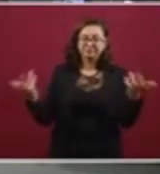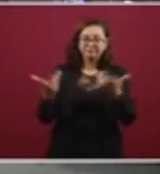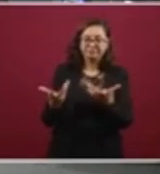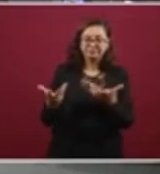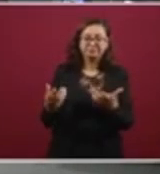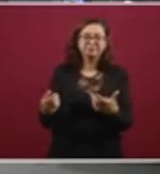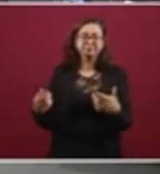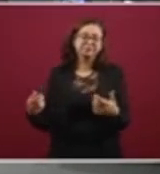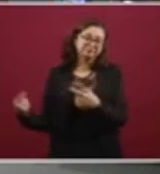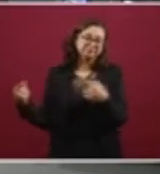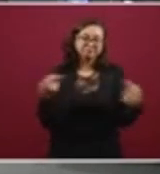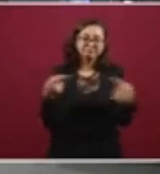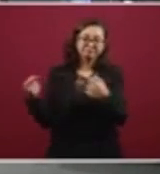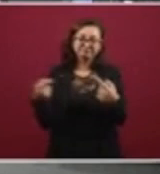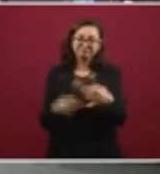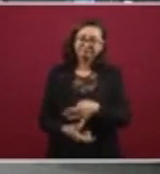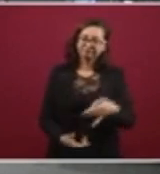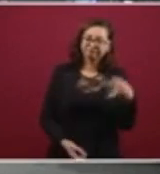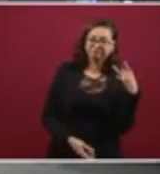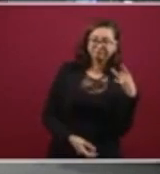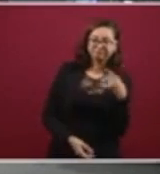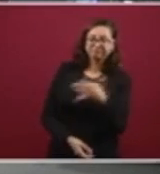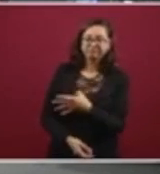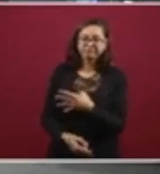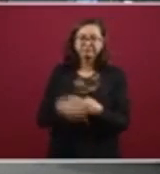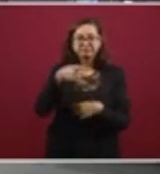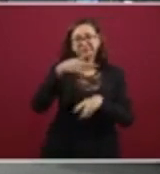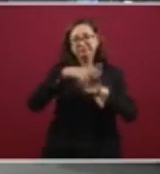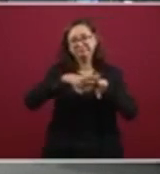de carga, y también este fin de semana